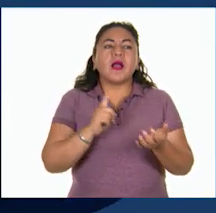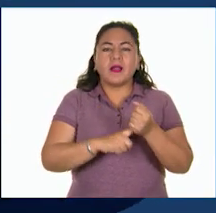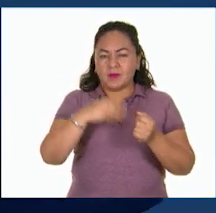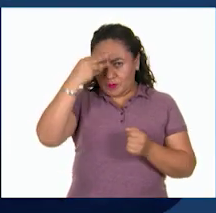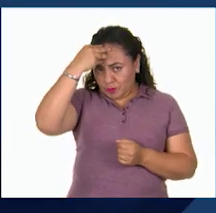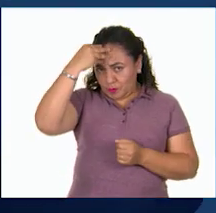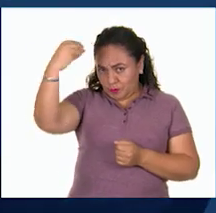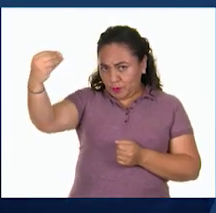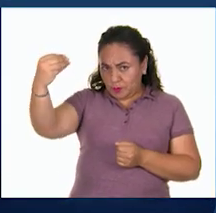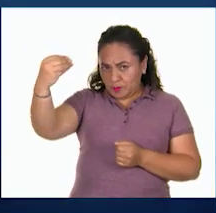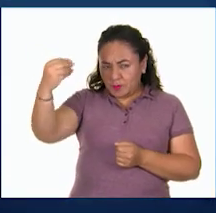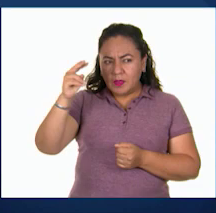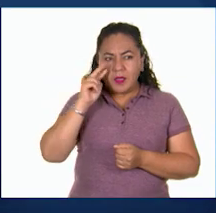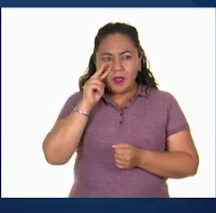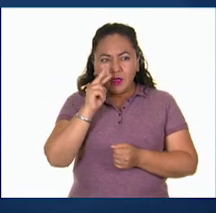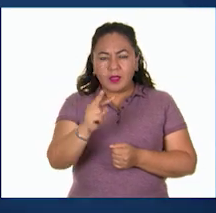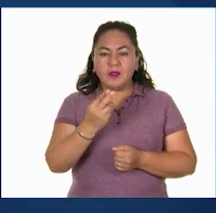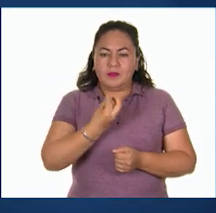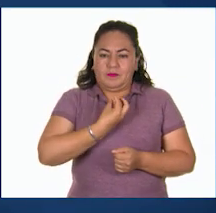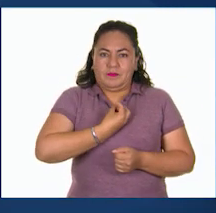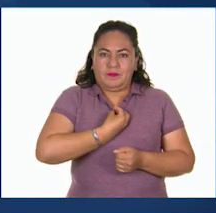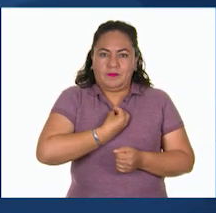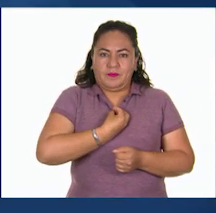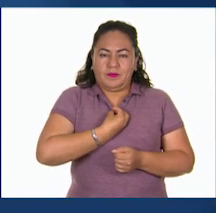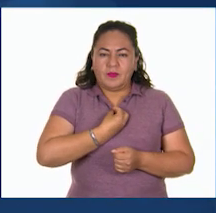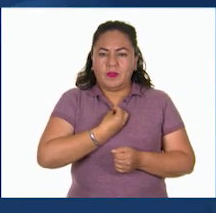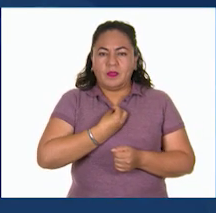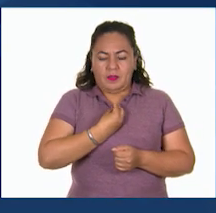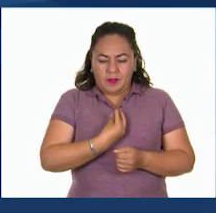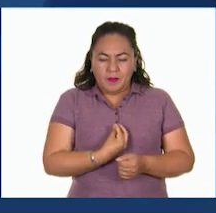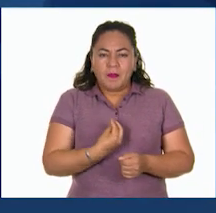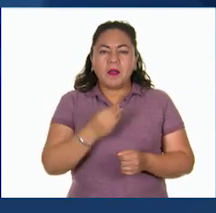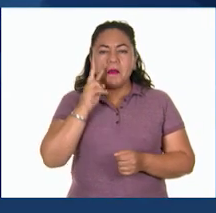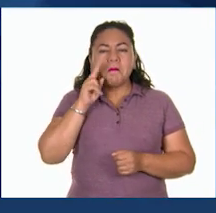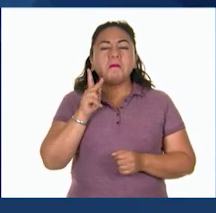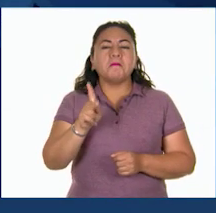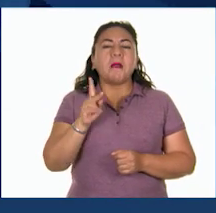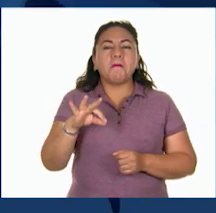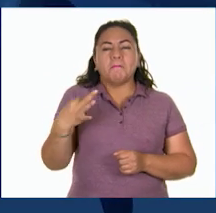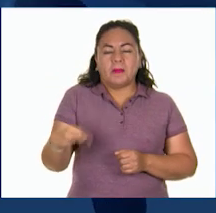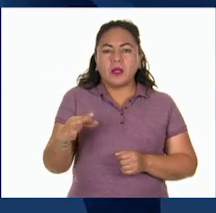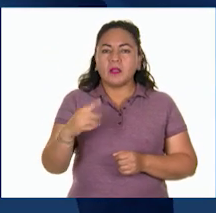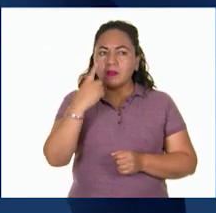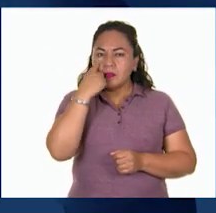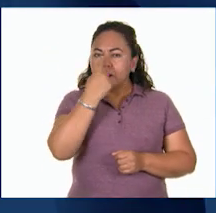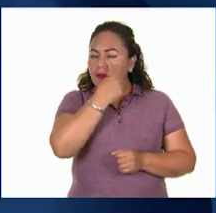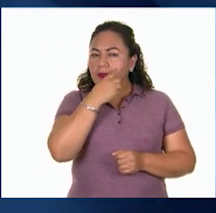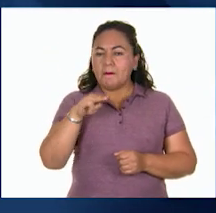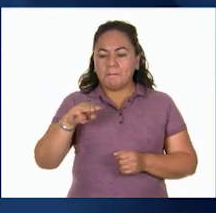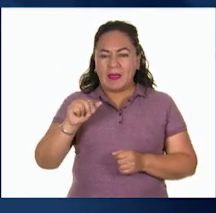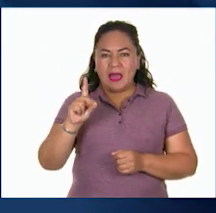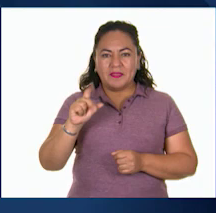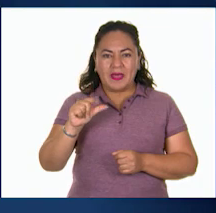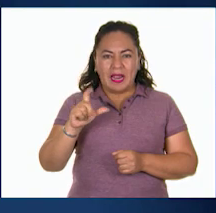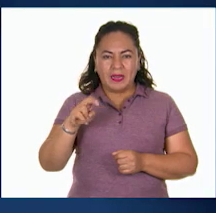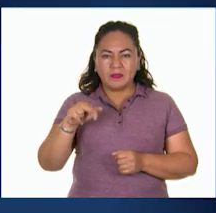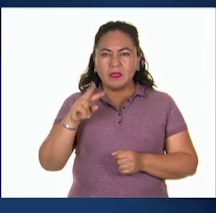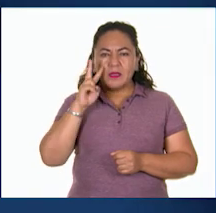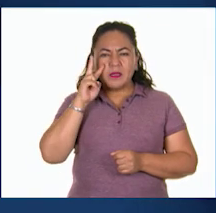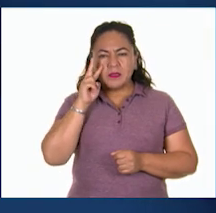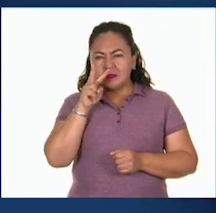narval, la obscena perla del medallón que pretende ser una pera, y la mirada de Maddalena Strozzi